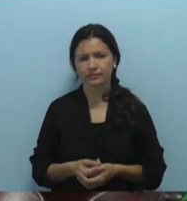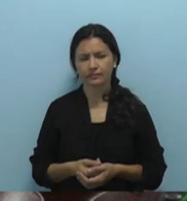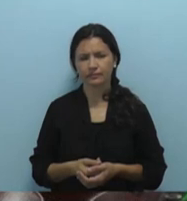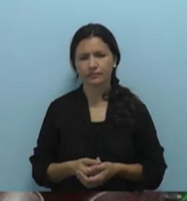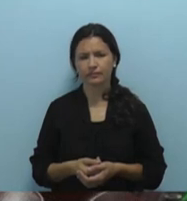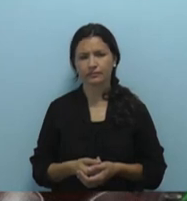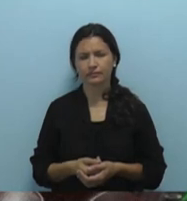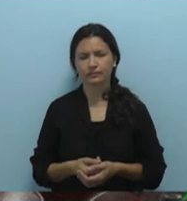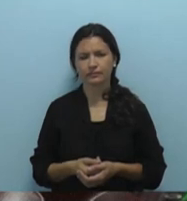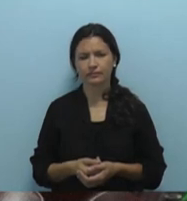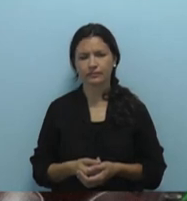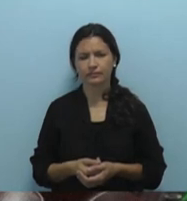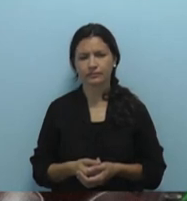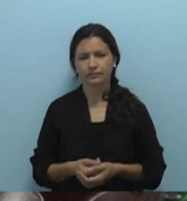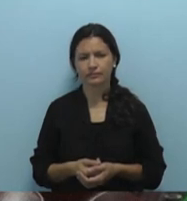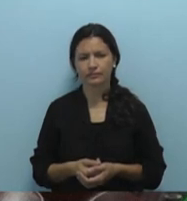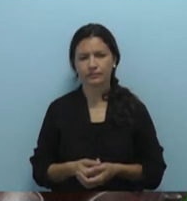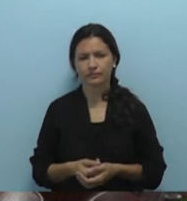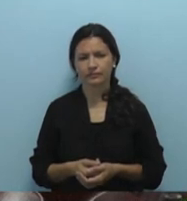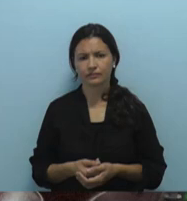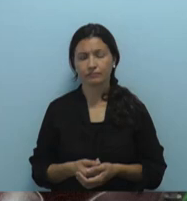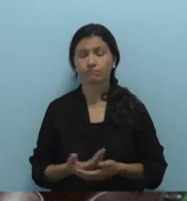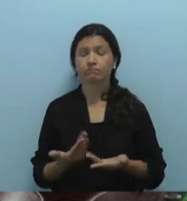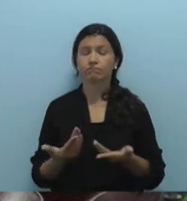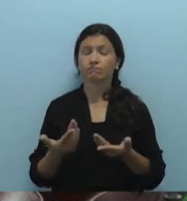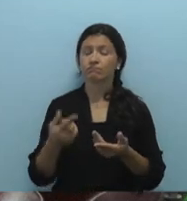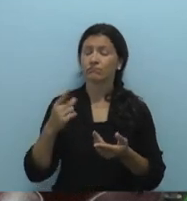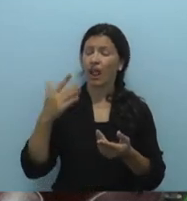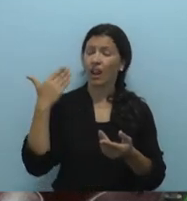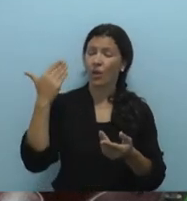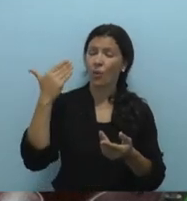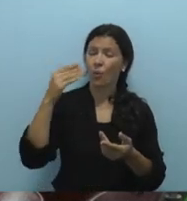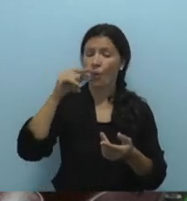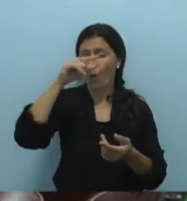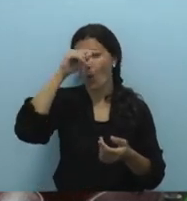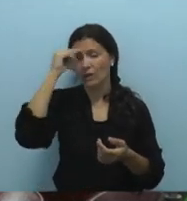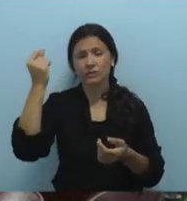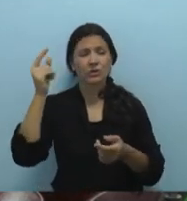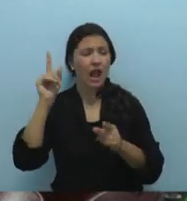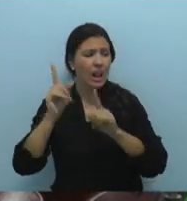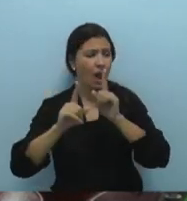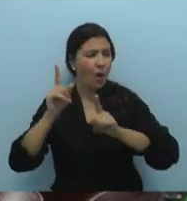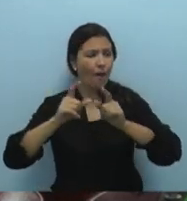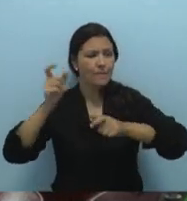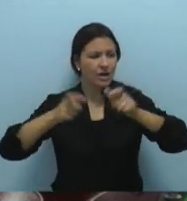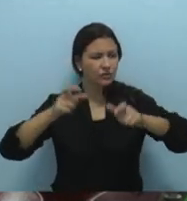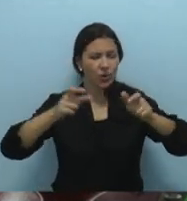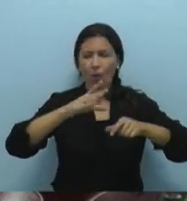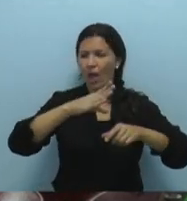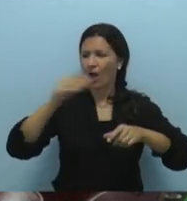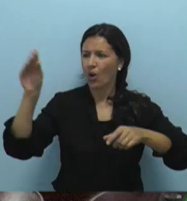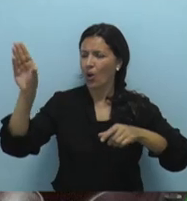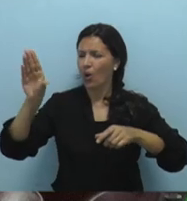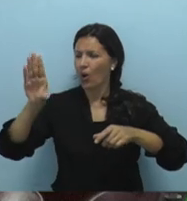tanto a nivel nacional y se repite, y cuando peligrosamente en la provincia pasan